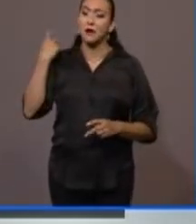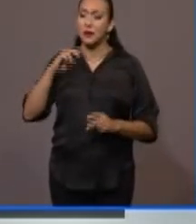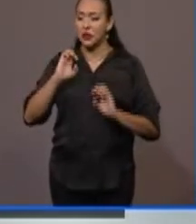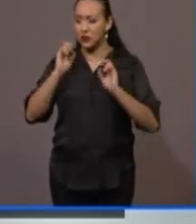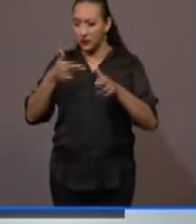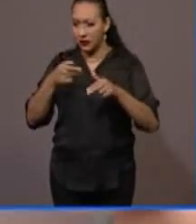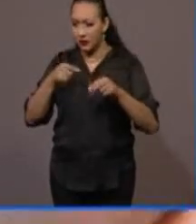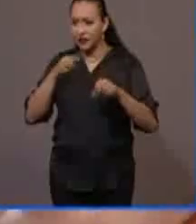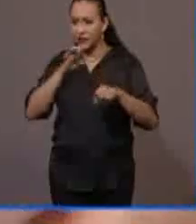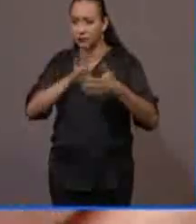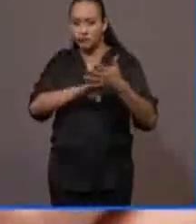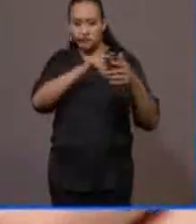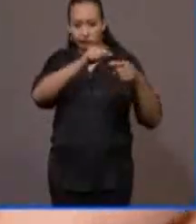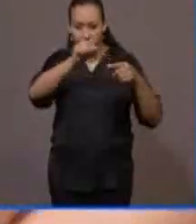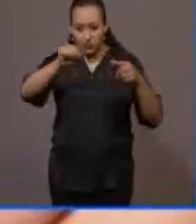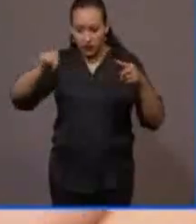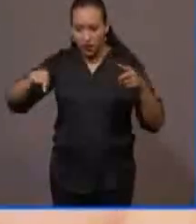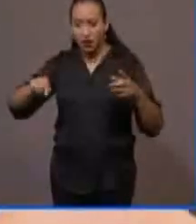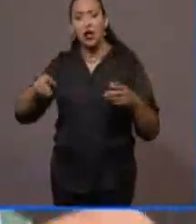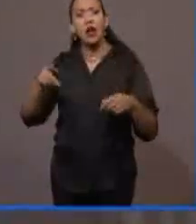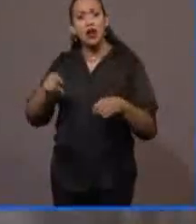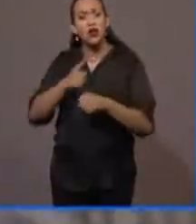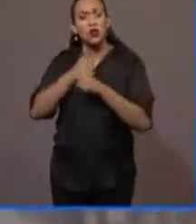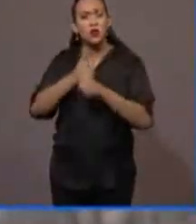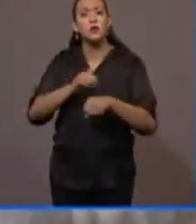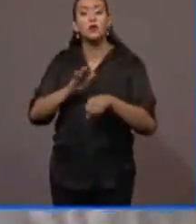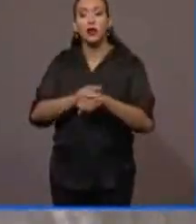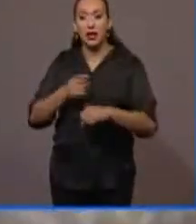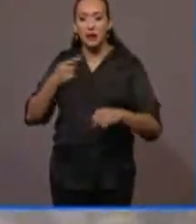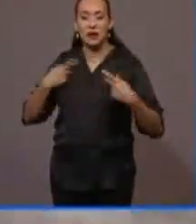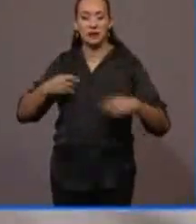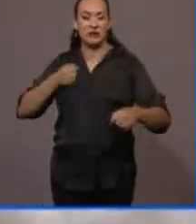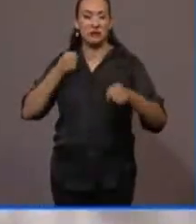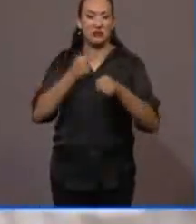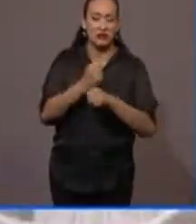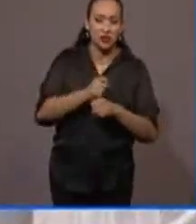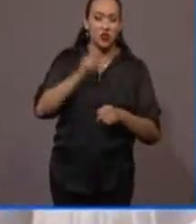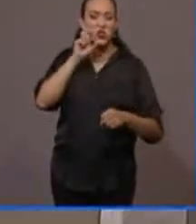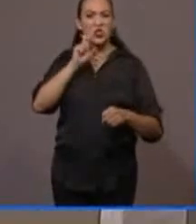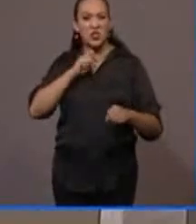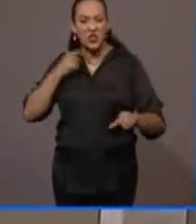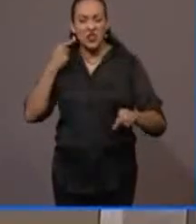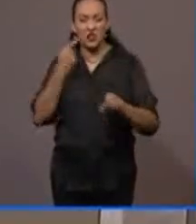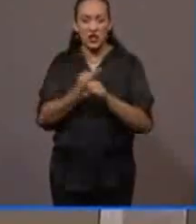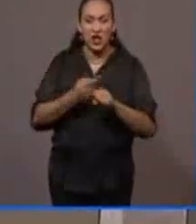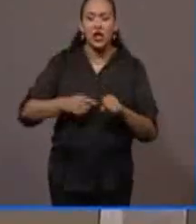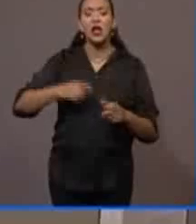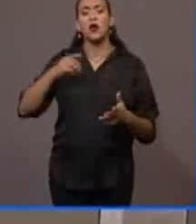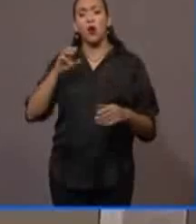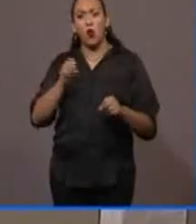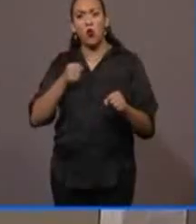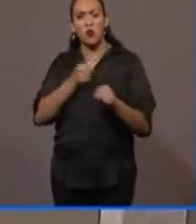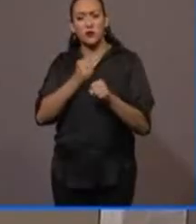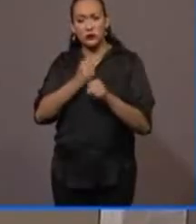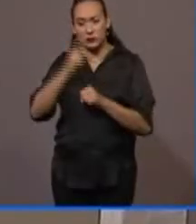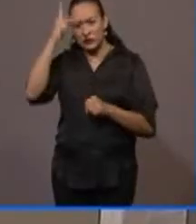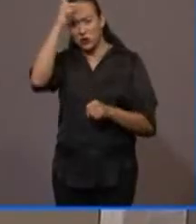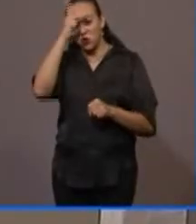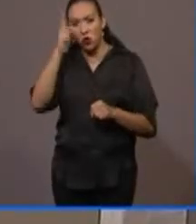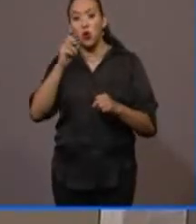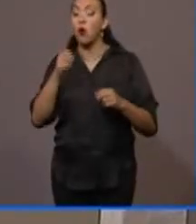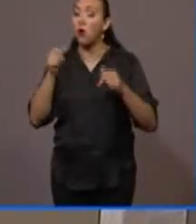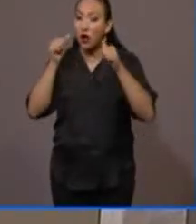entre otros, son actos de tortura física, sexual, psicológica, castigos e intimidación, así como omisiones de